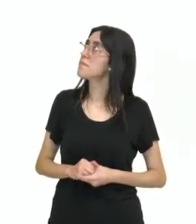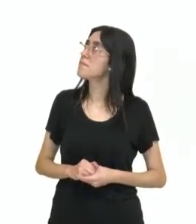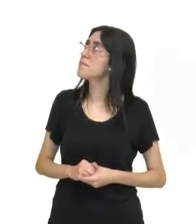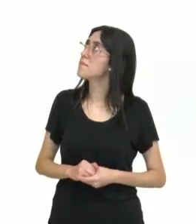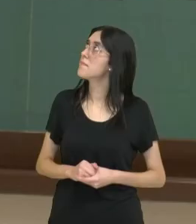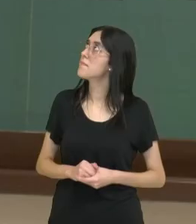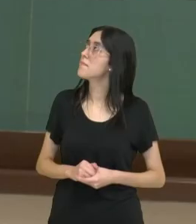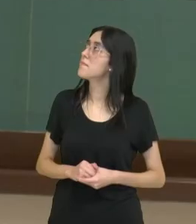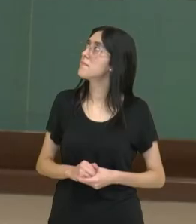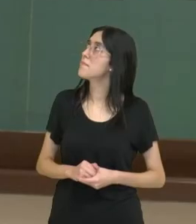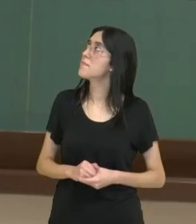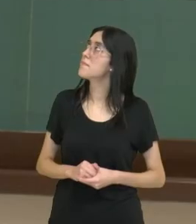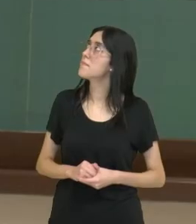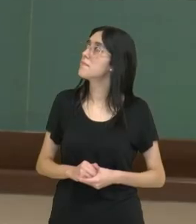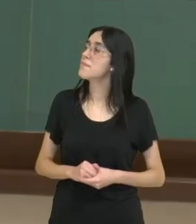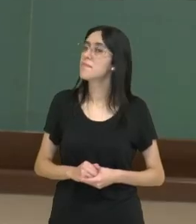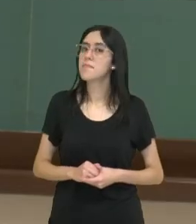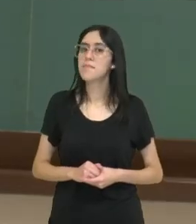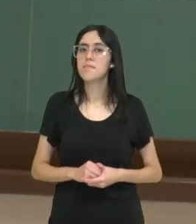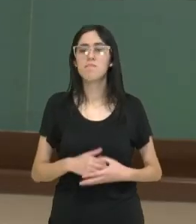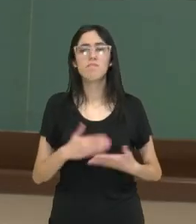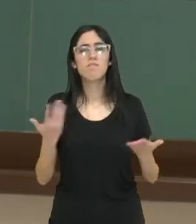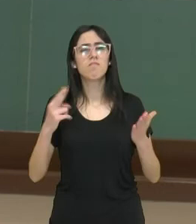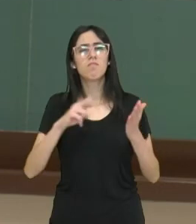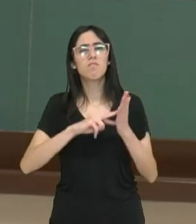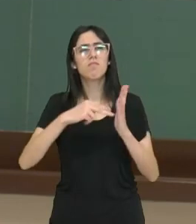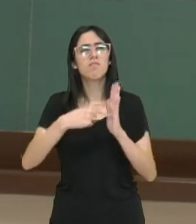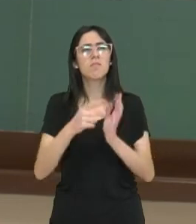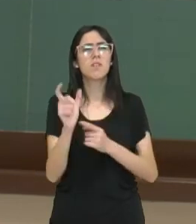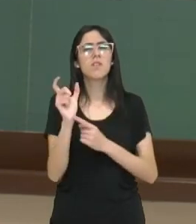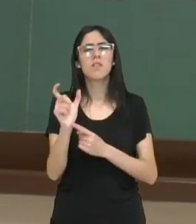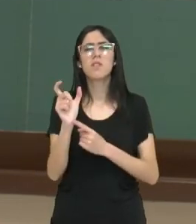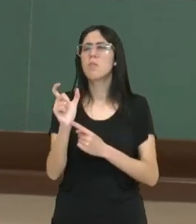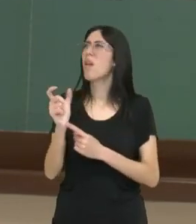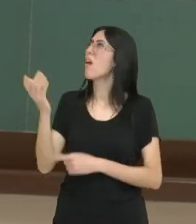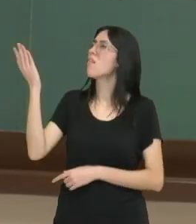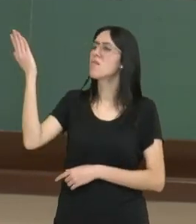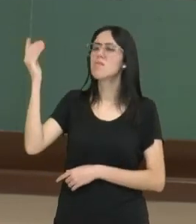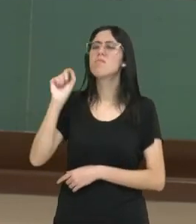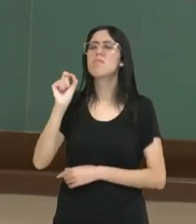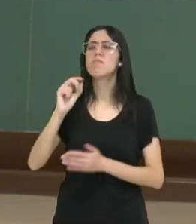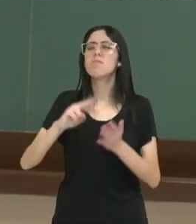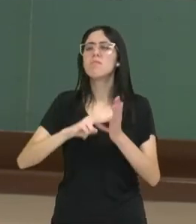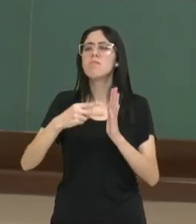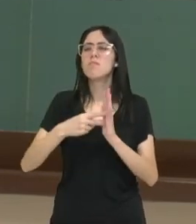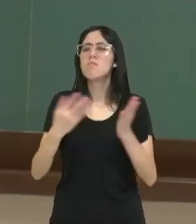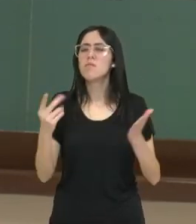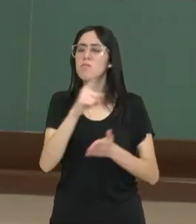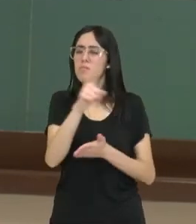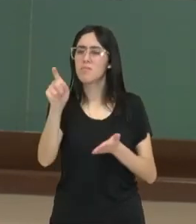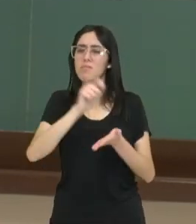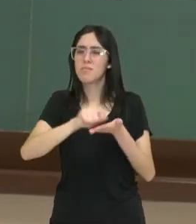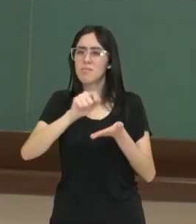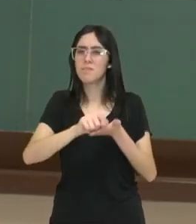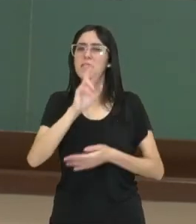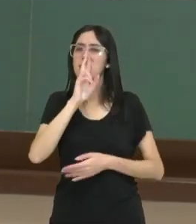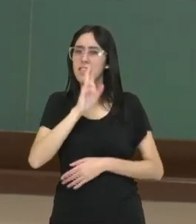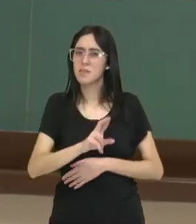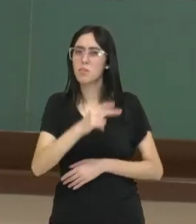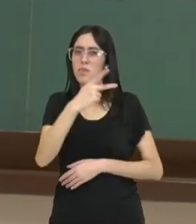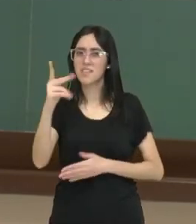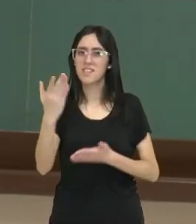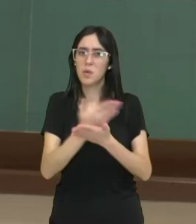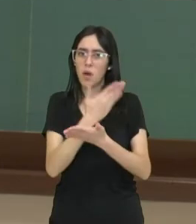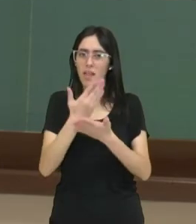significa estereotipo? O que significa? O que é estereótipo para vocês? Já pensaram? Escrevam aí no caderno de